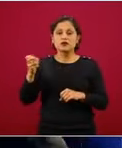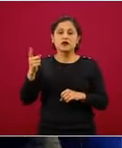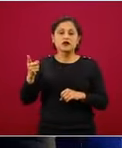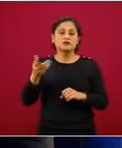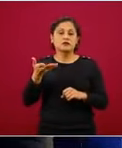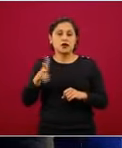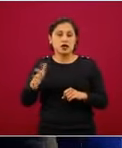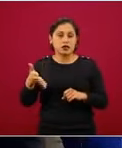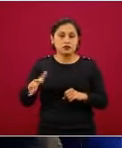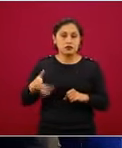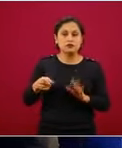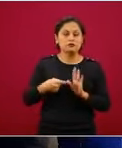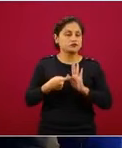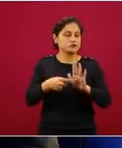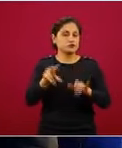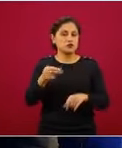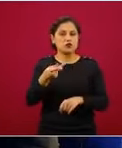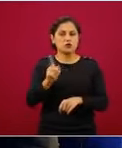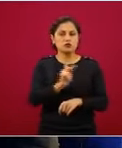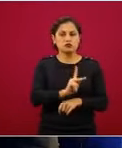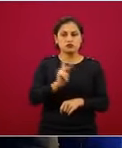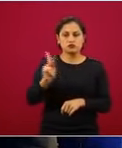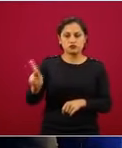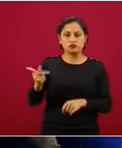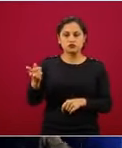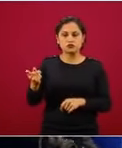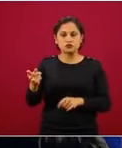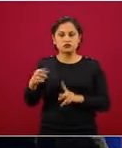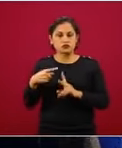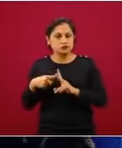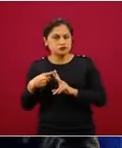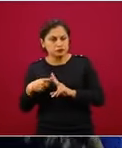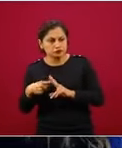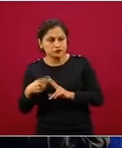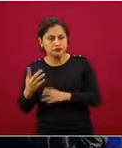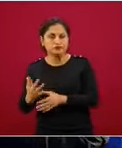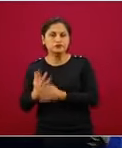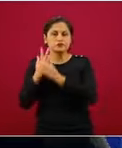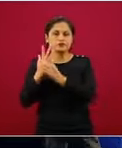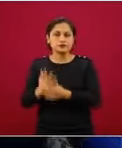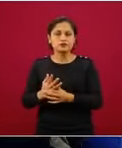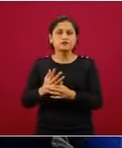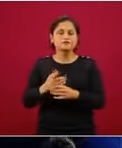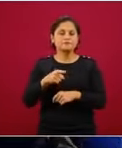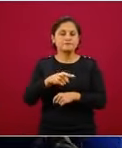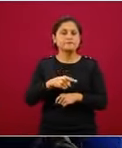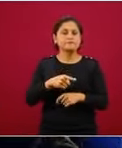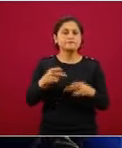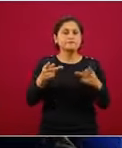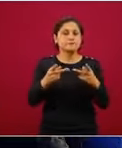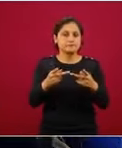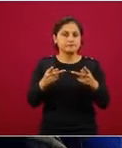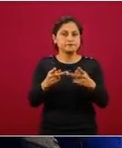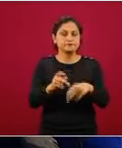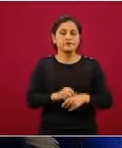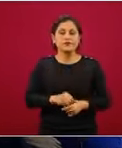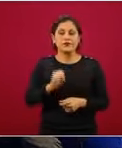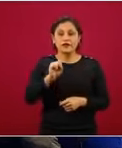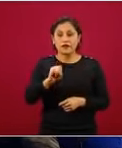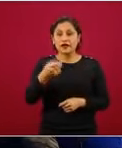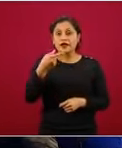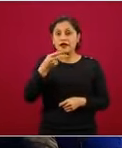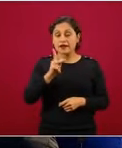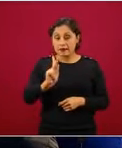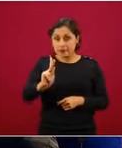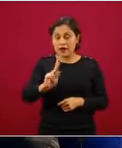es semejante, hay buena distancia respecto a la predicción y lo que se ha estado presentando, aunque pareciera tener ya una